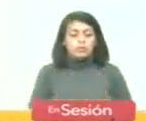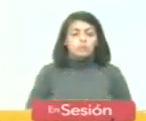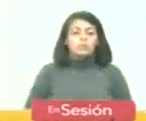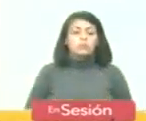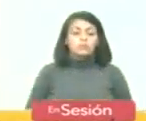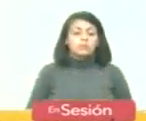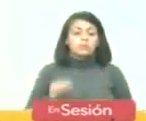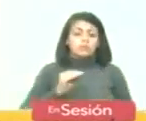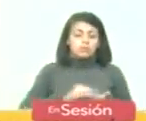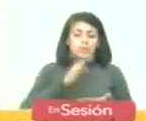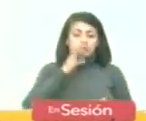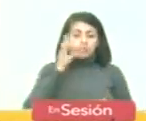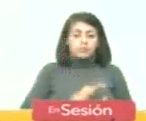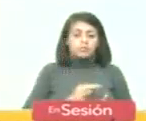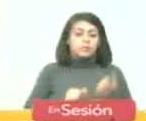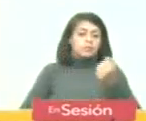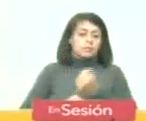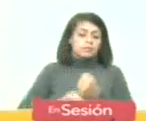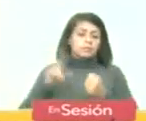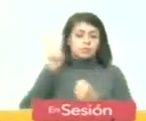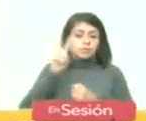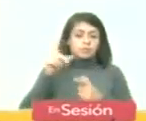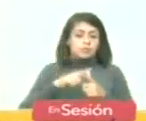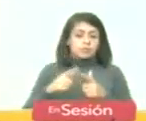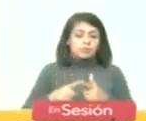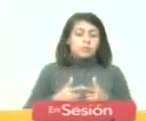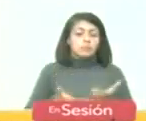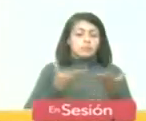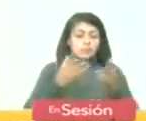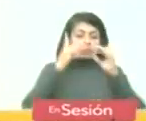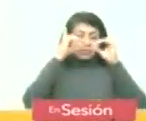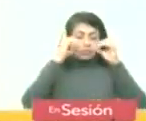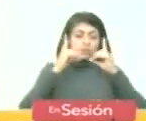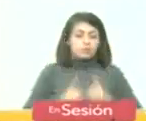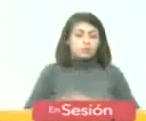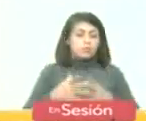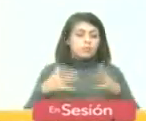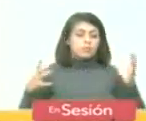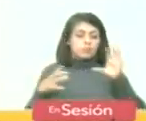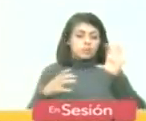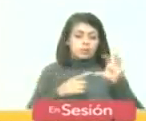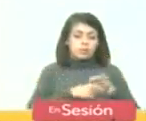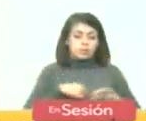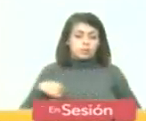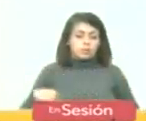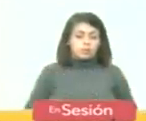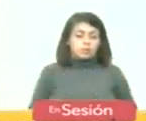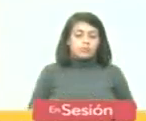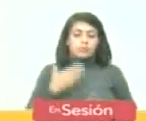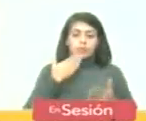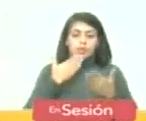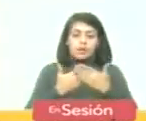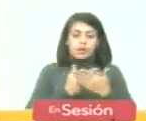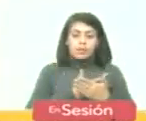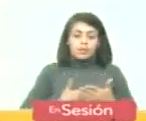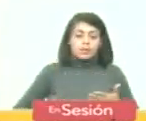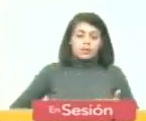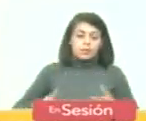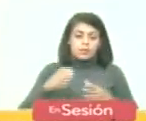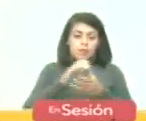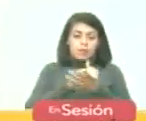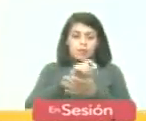de ratificación del apoyo de Venezuela a la autodeterminación de la gran nación china. Gracias, señor presidente,